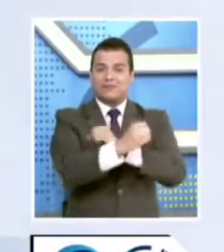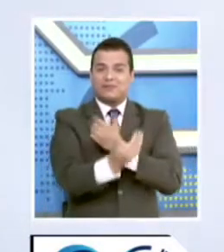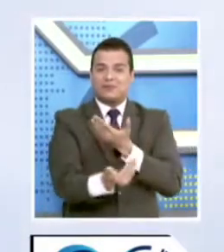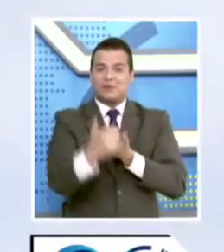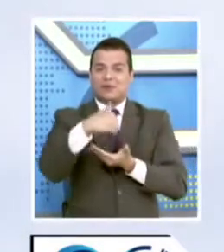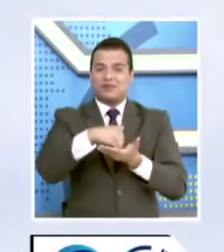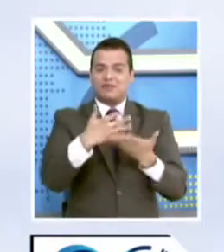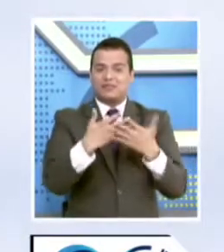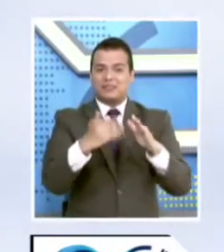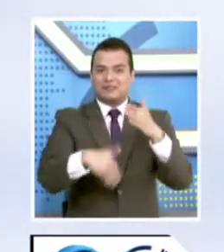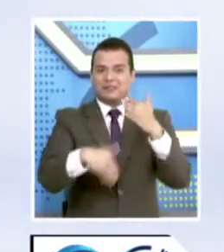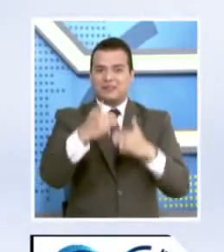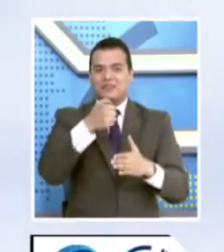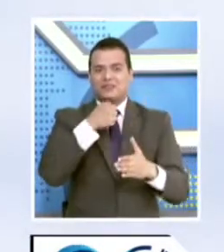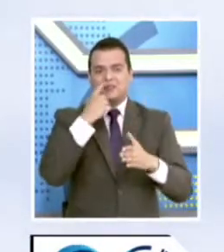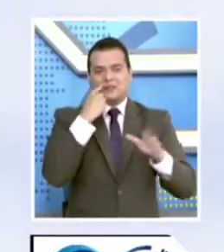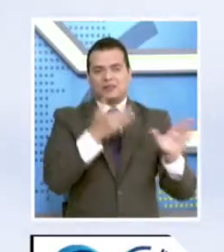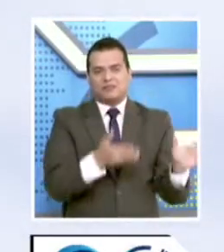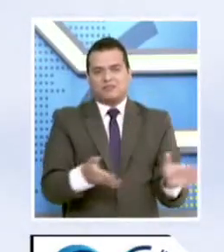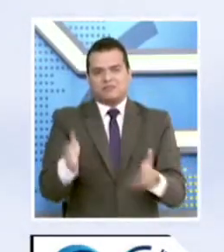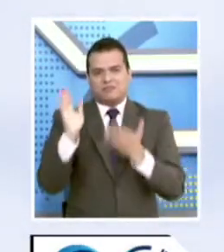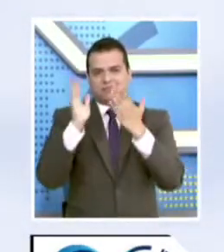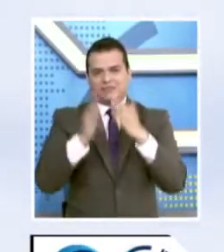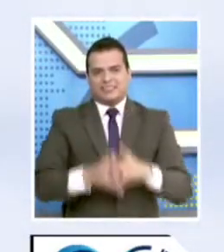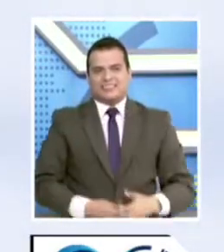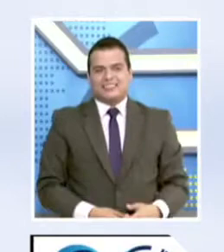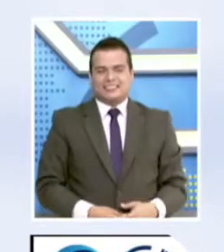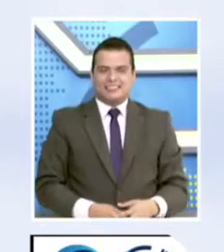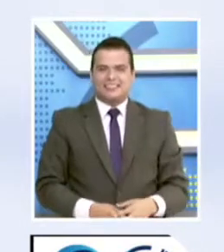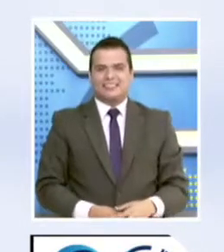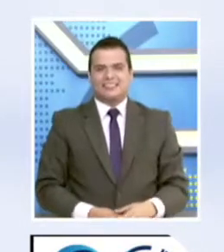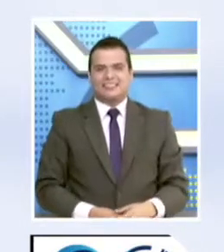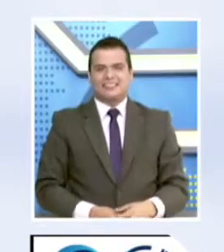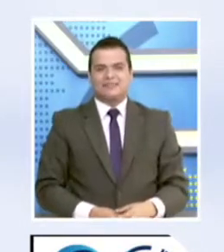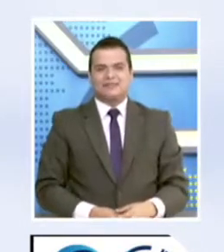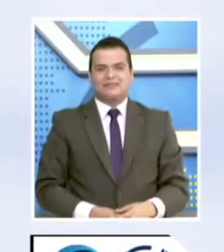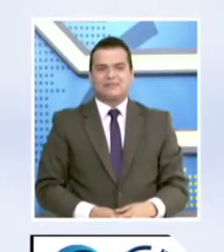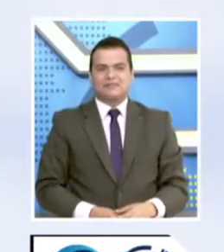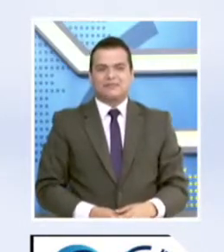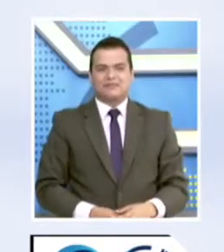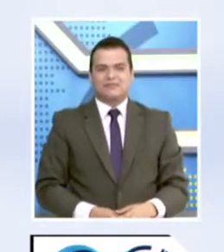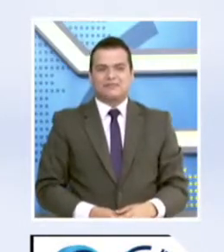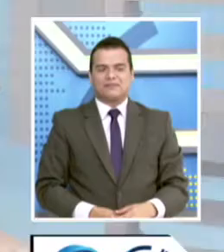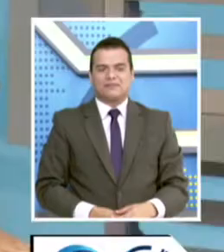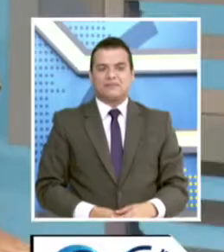colombiano. 90 Minutos, el noticiero regional más visto en Colombia.